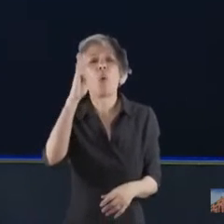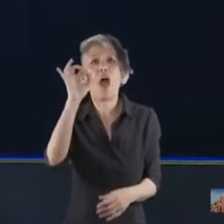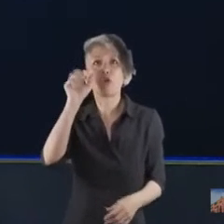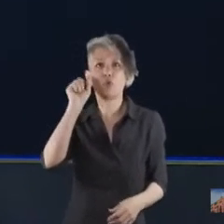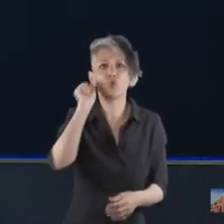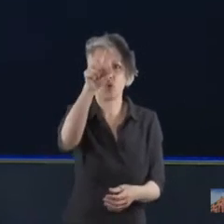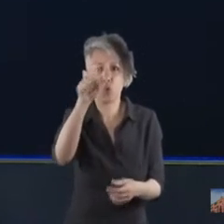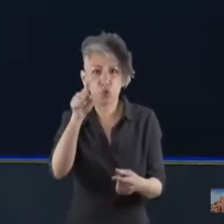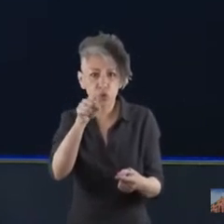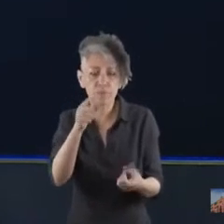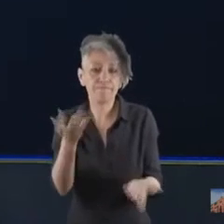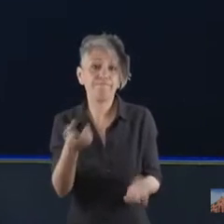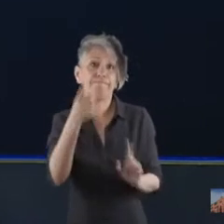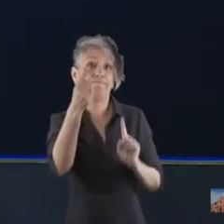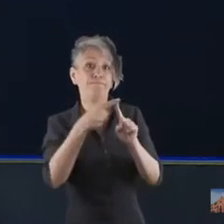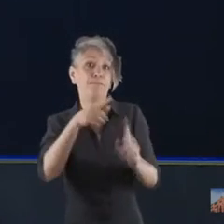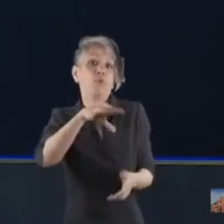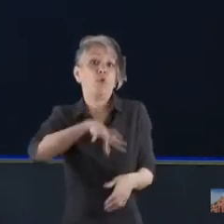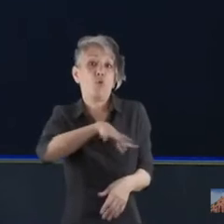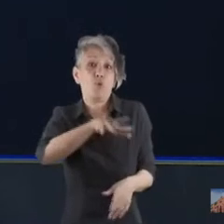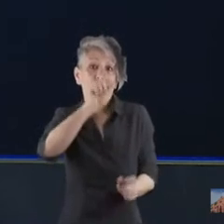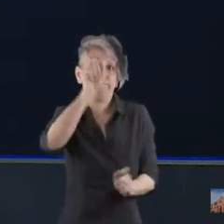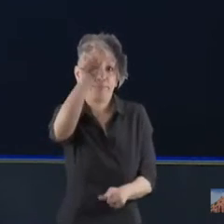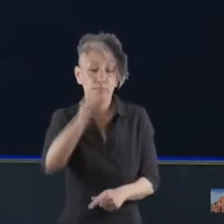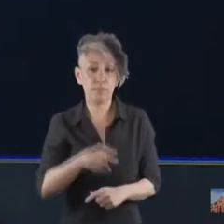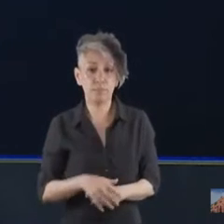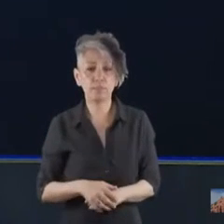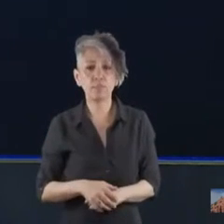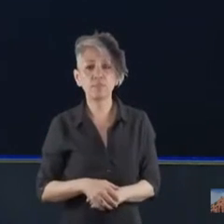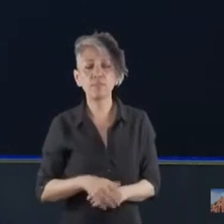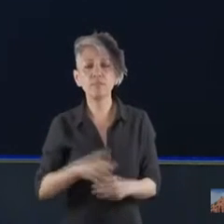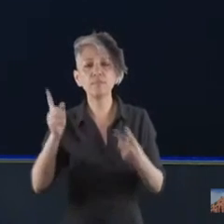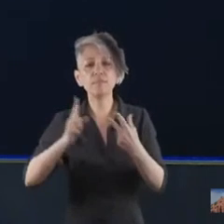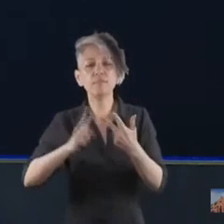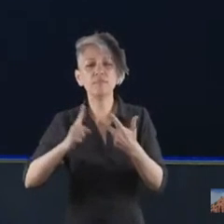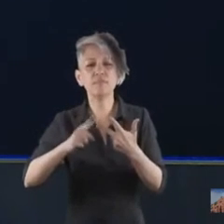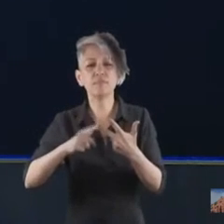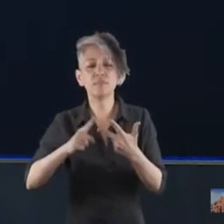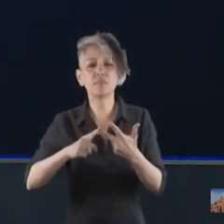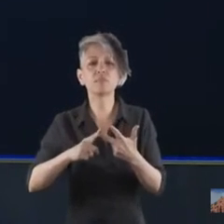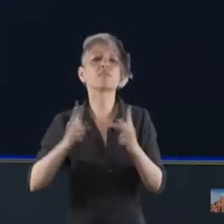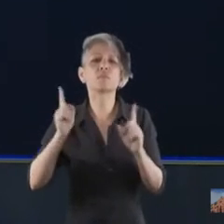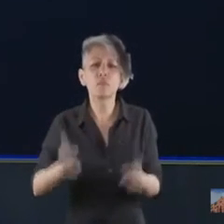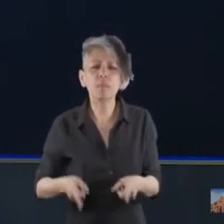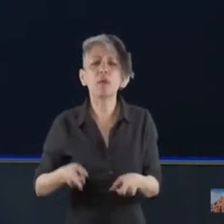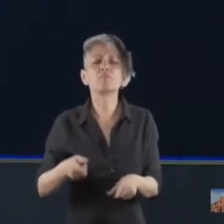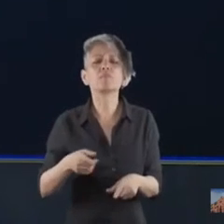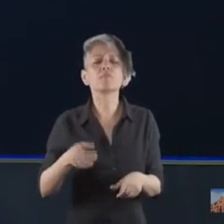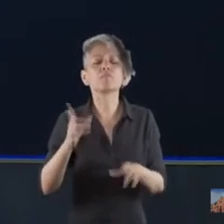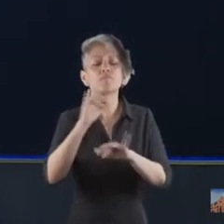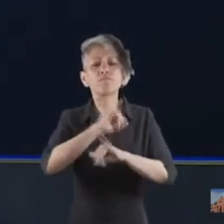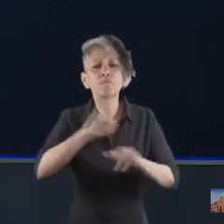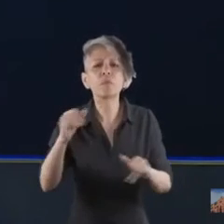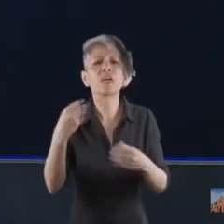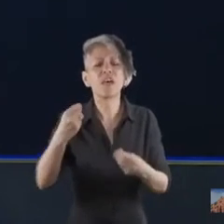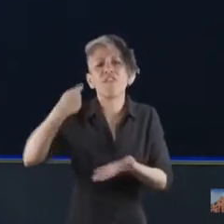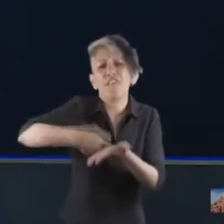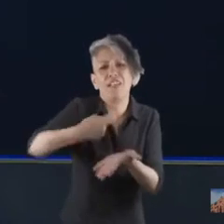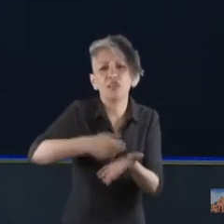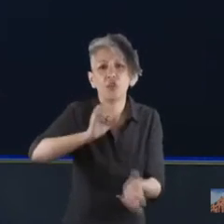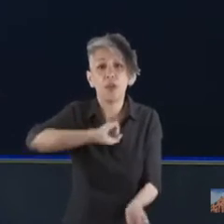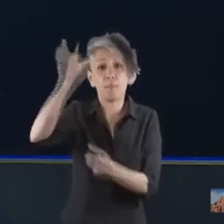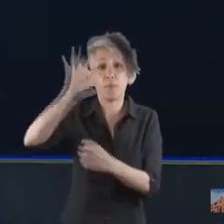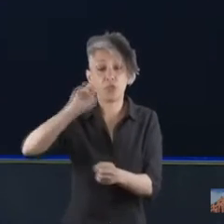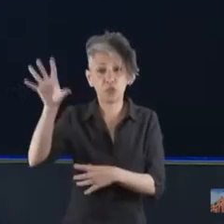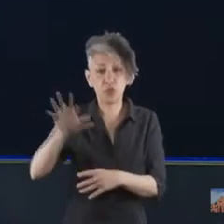determina jurisdicción en tercer lugar vamos a promocionar la financiación de exportaciones el objetivo es aumentar